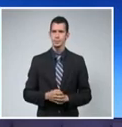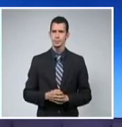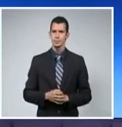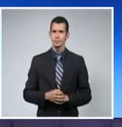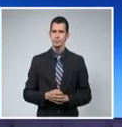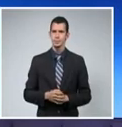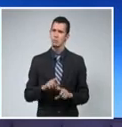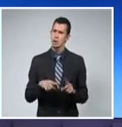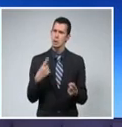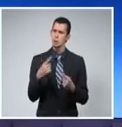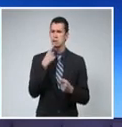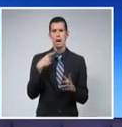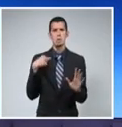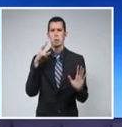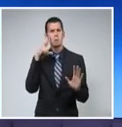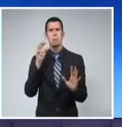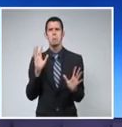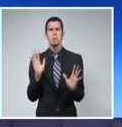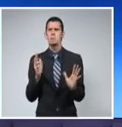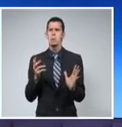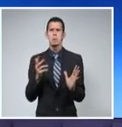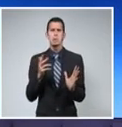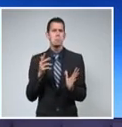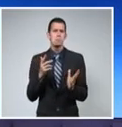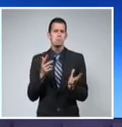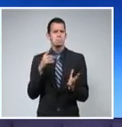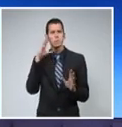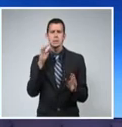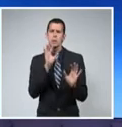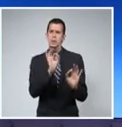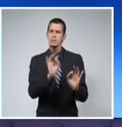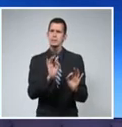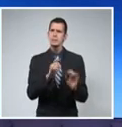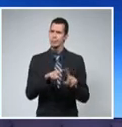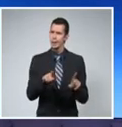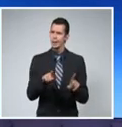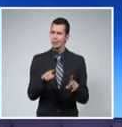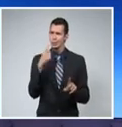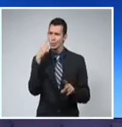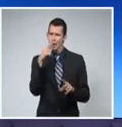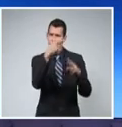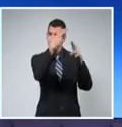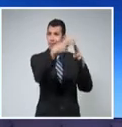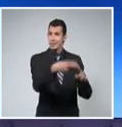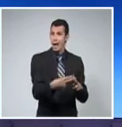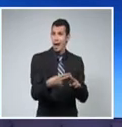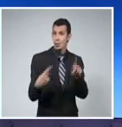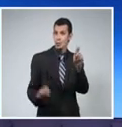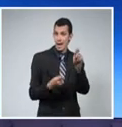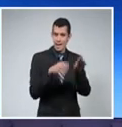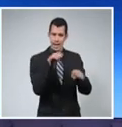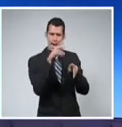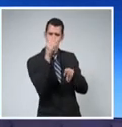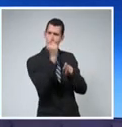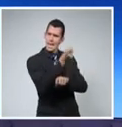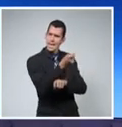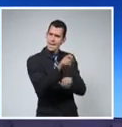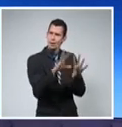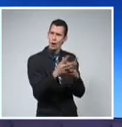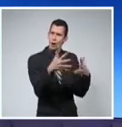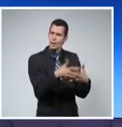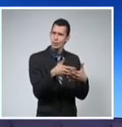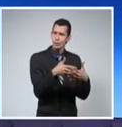desconocer, lo desconozco, a pesar del gran parecido, de la enorme coincidencia entre sus ideas originales y